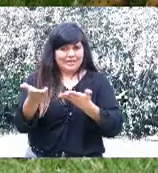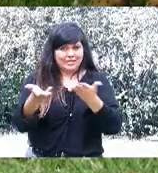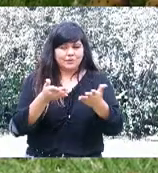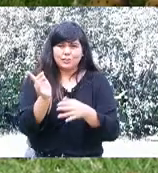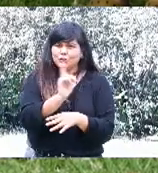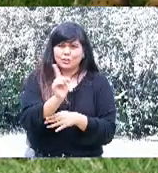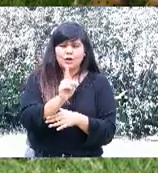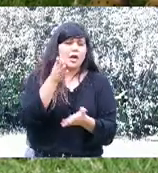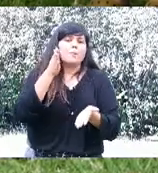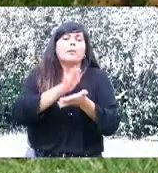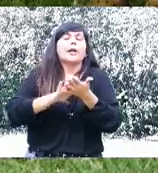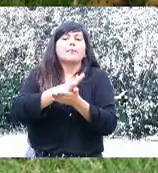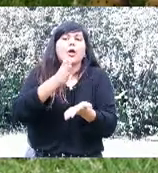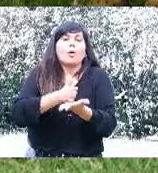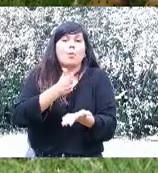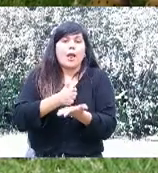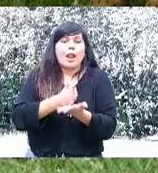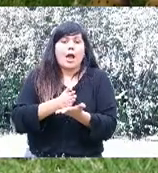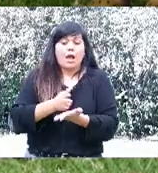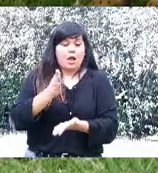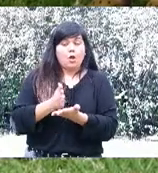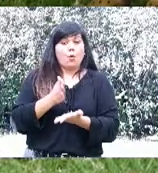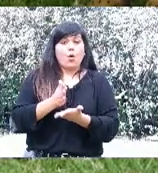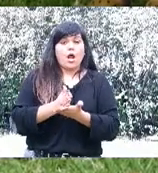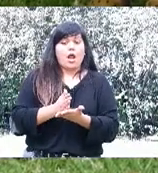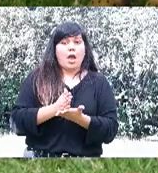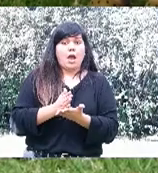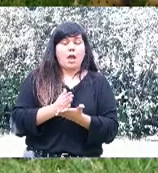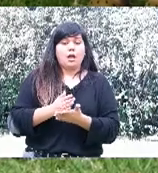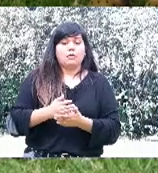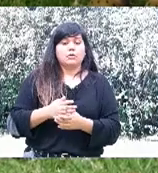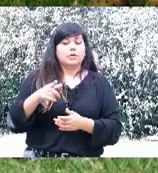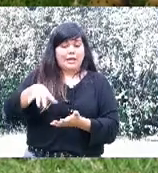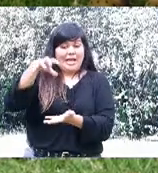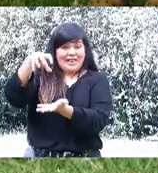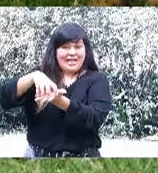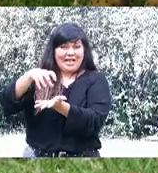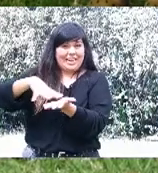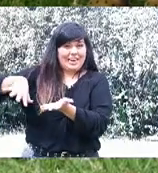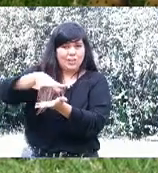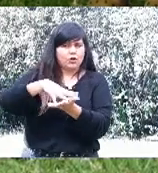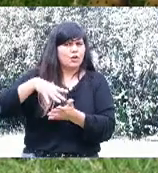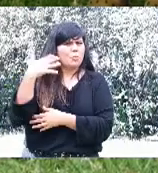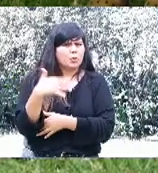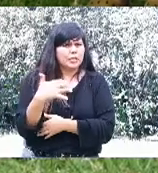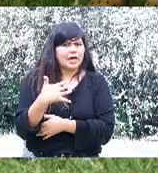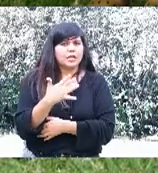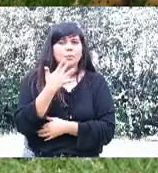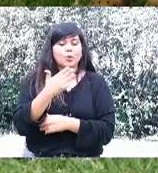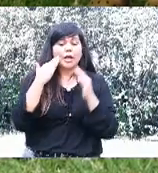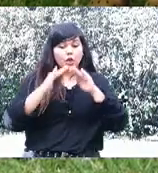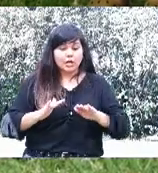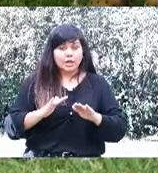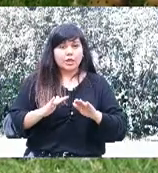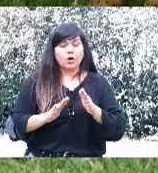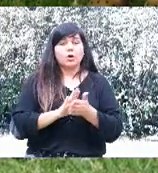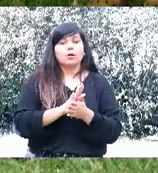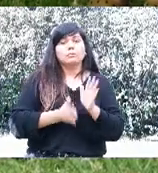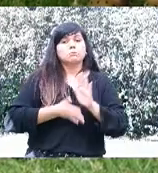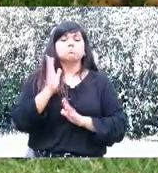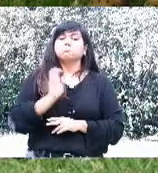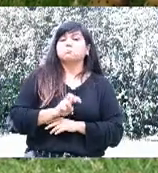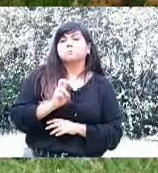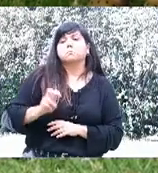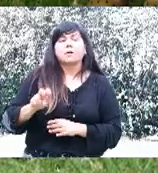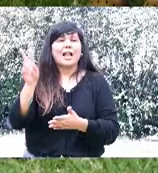que como la escuela por ejemplo la escuela nosotros el territorio es vital es vital porque los chiquillos salen a hacer una caminata